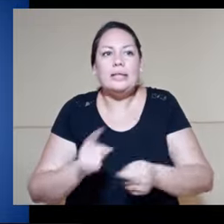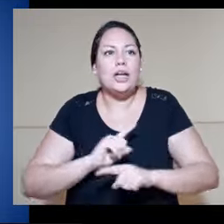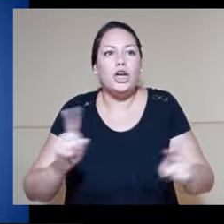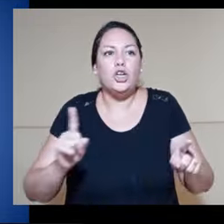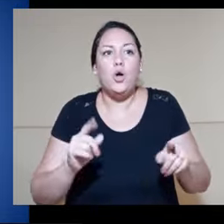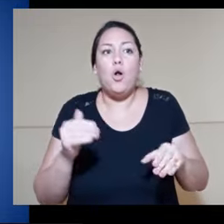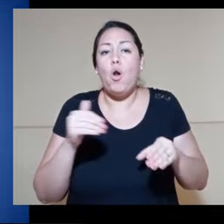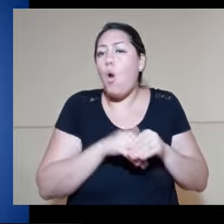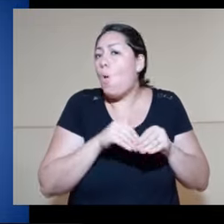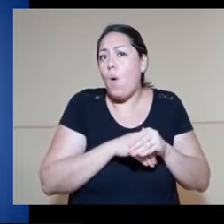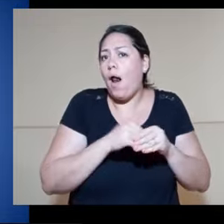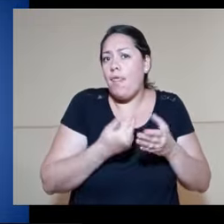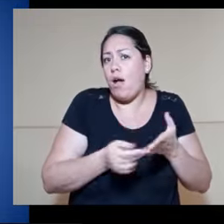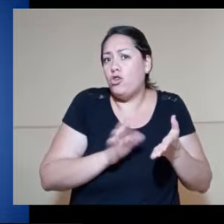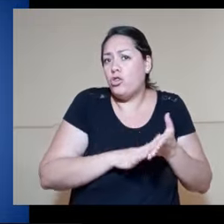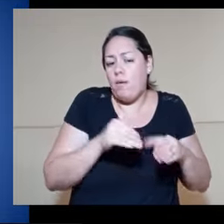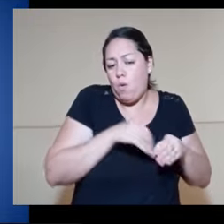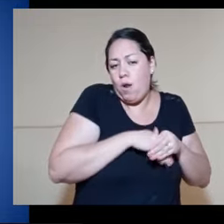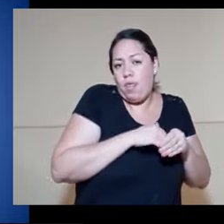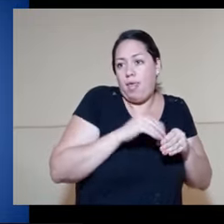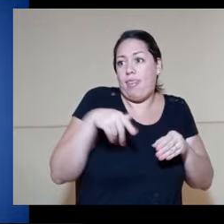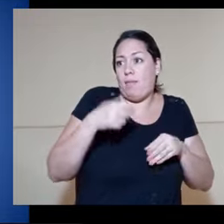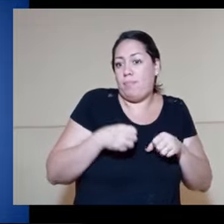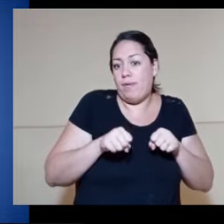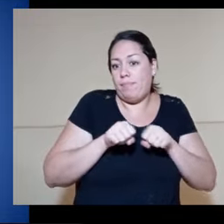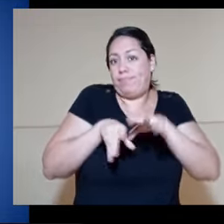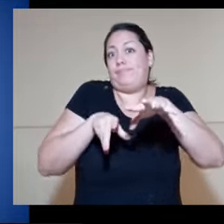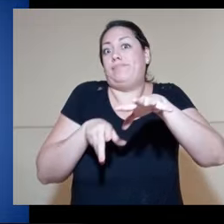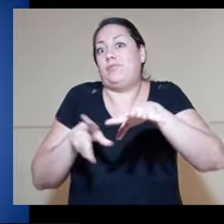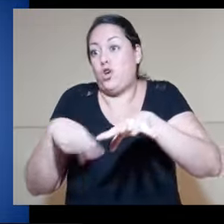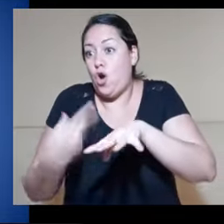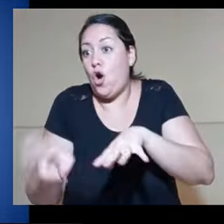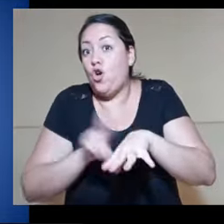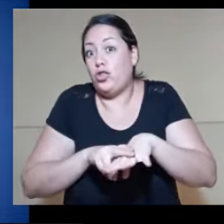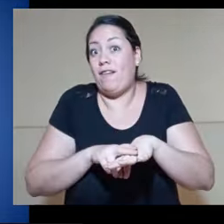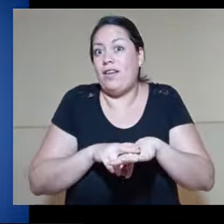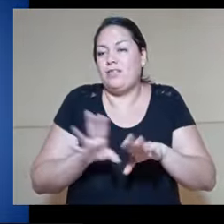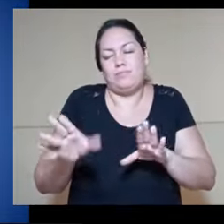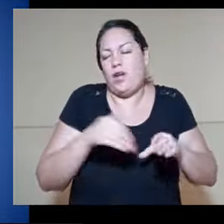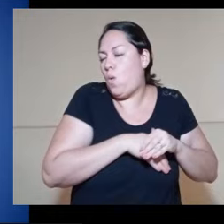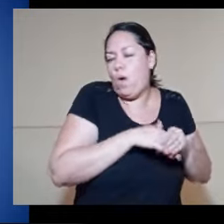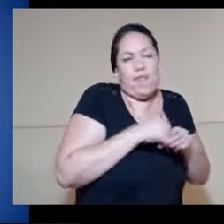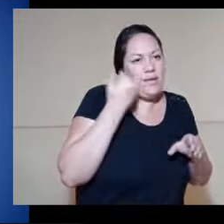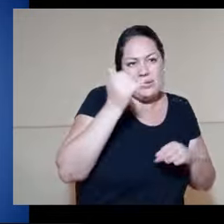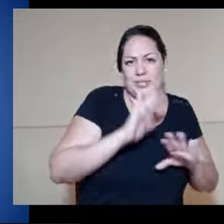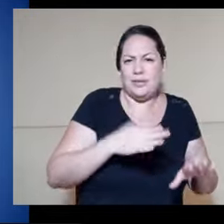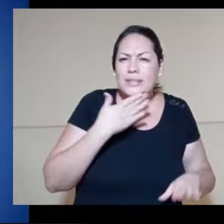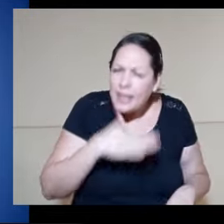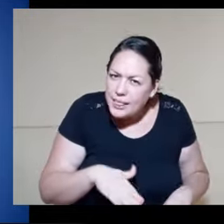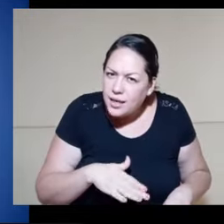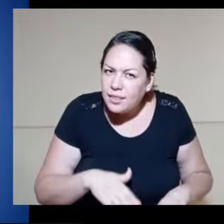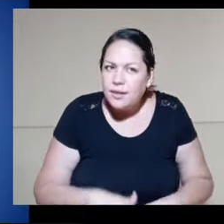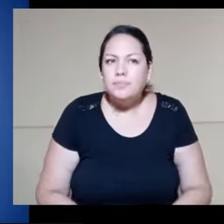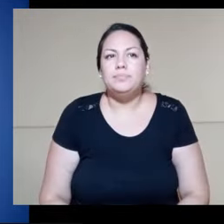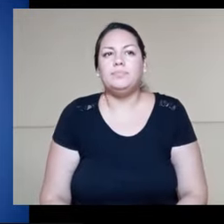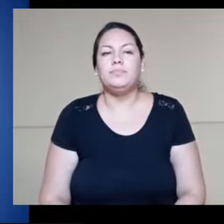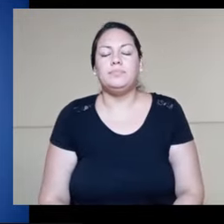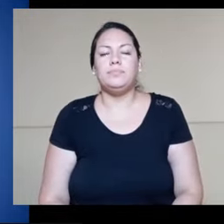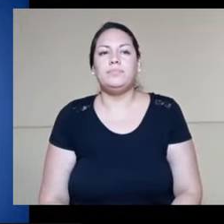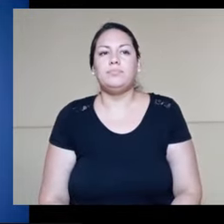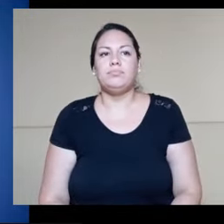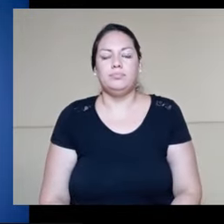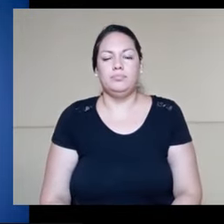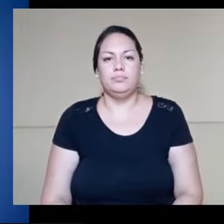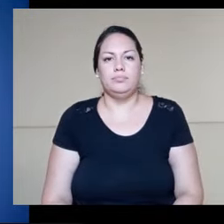en elaborar nuevos neurotransmisores, algunos los recapta y los guarda para la próxima sinapsis. ¿Se